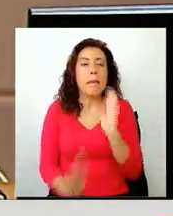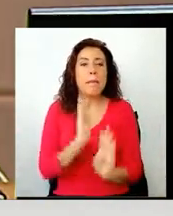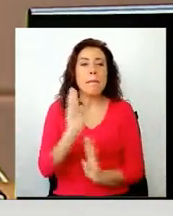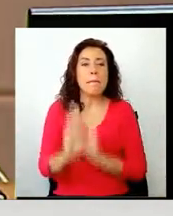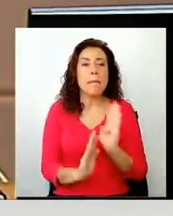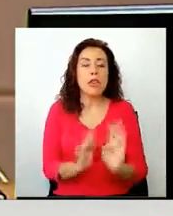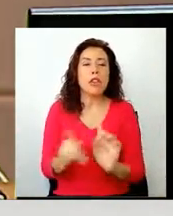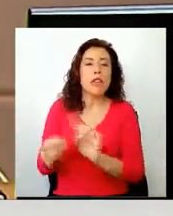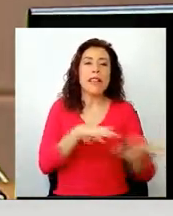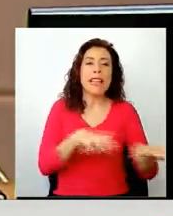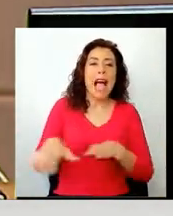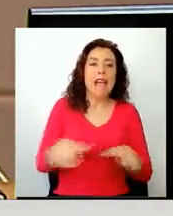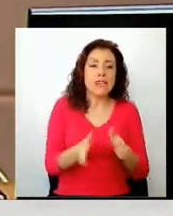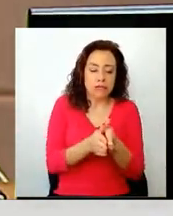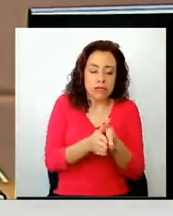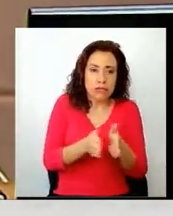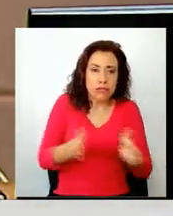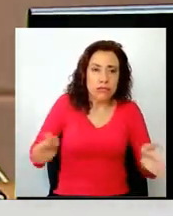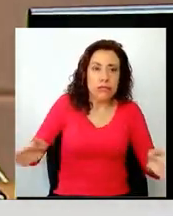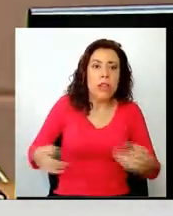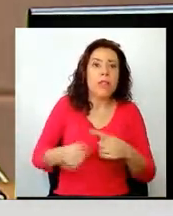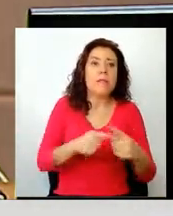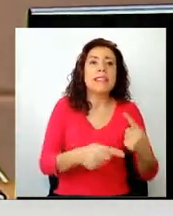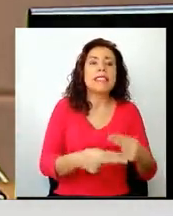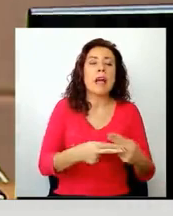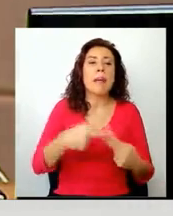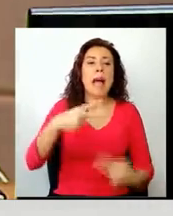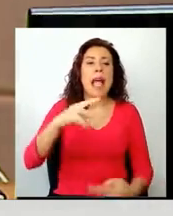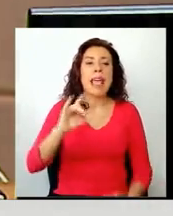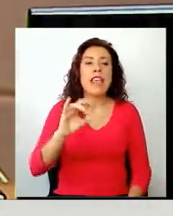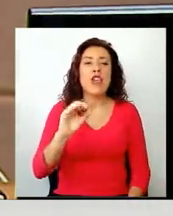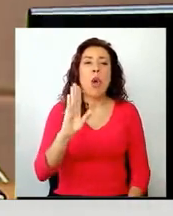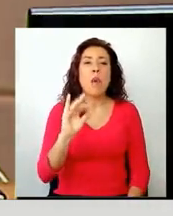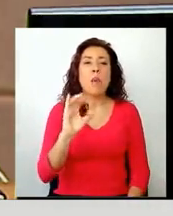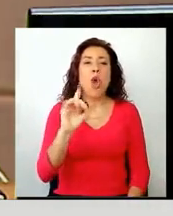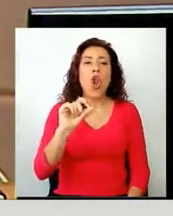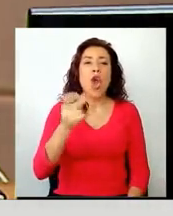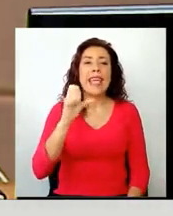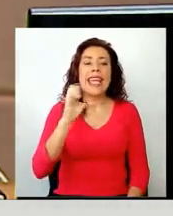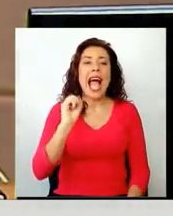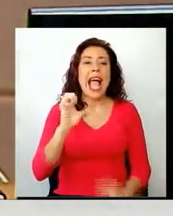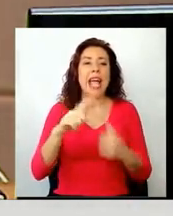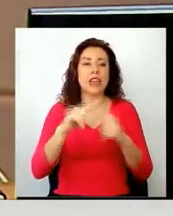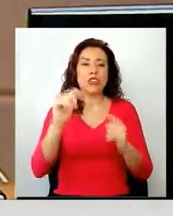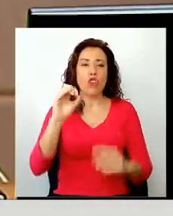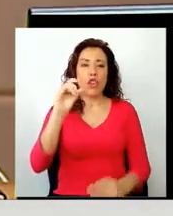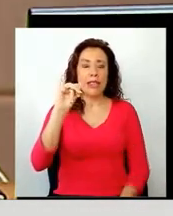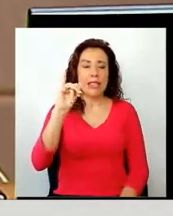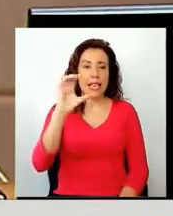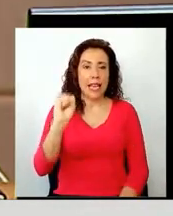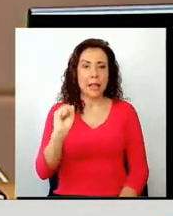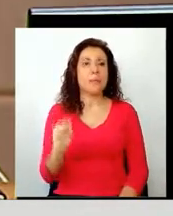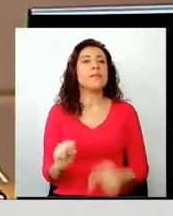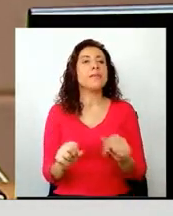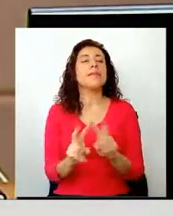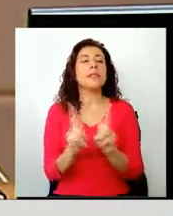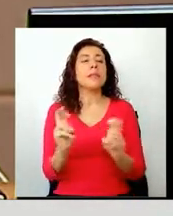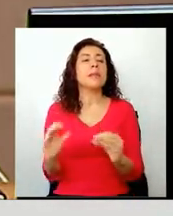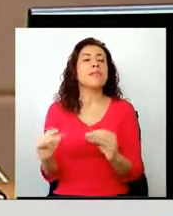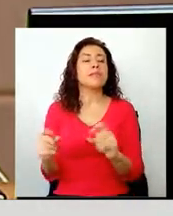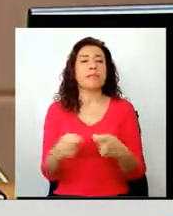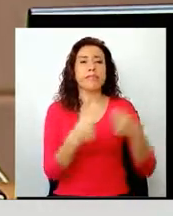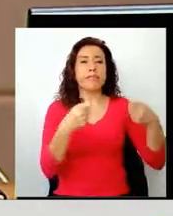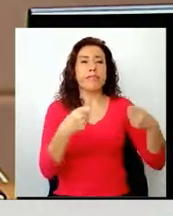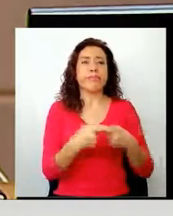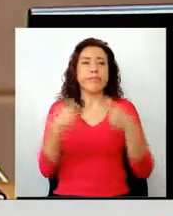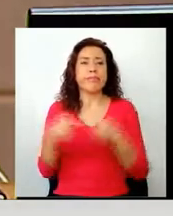de cultivo de especies hidrobiológicas exóticas el debate en esta materia se tradujo en una disputa relativa a la actividad que